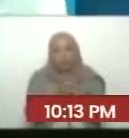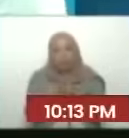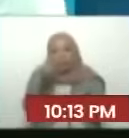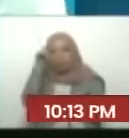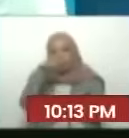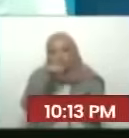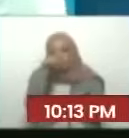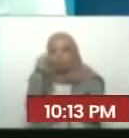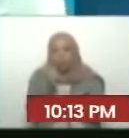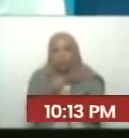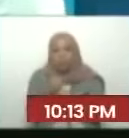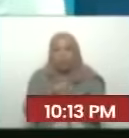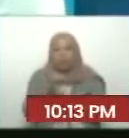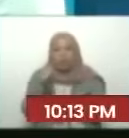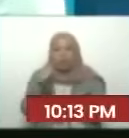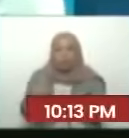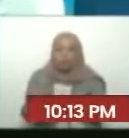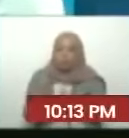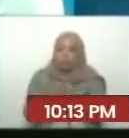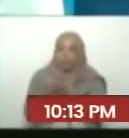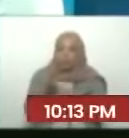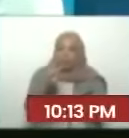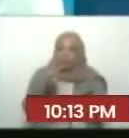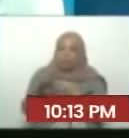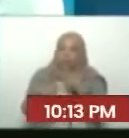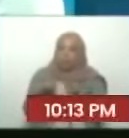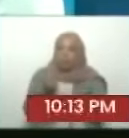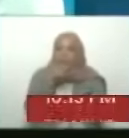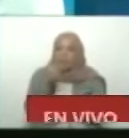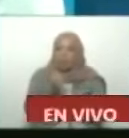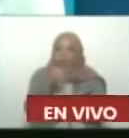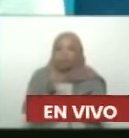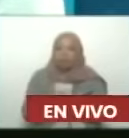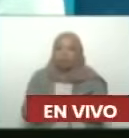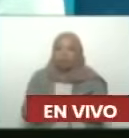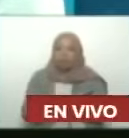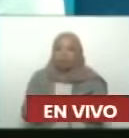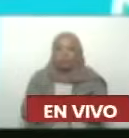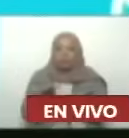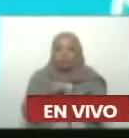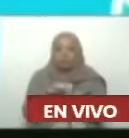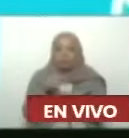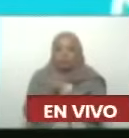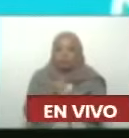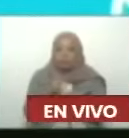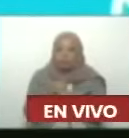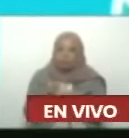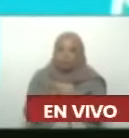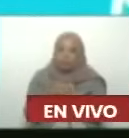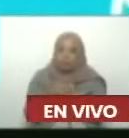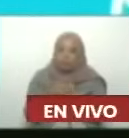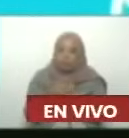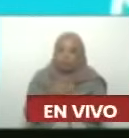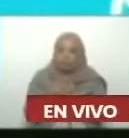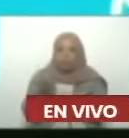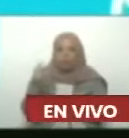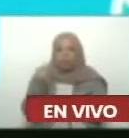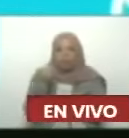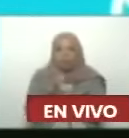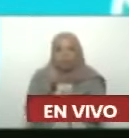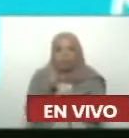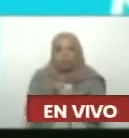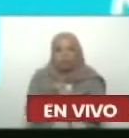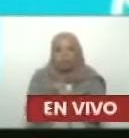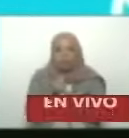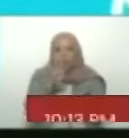miércoles a domingo. De 10 de la mañana a 4 y media de la tarde. De miércoles a domingo, de 10 de